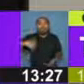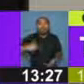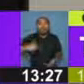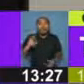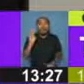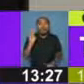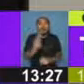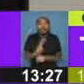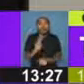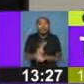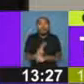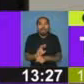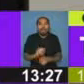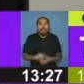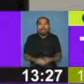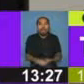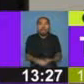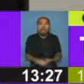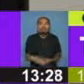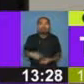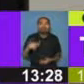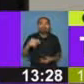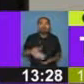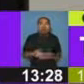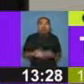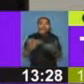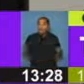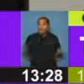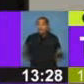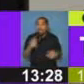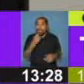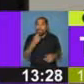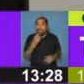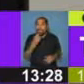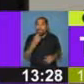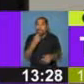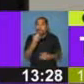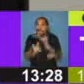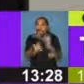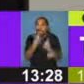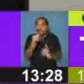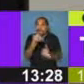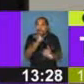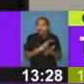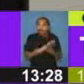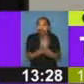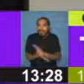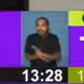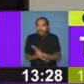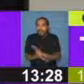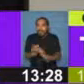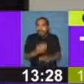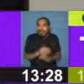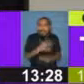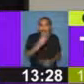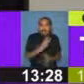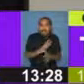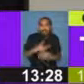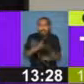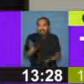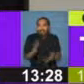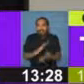a Así que esto es el ejemplo de lo que quieren destruir esto que estamos haciendo la inauguración